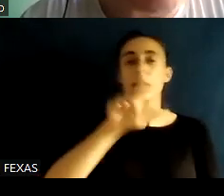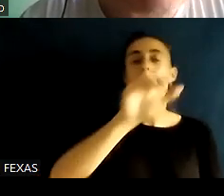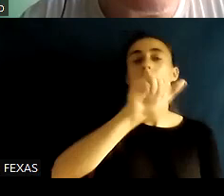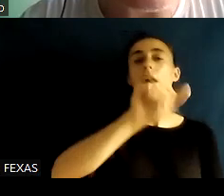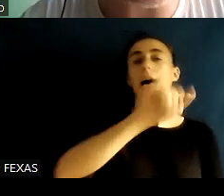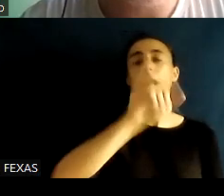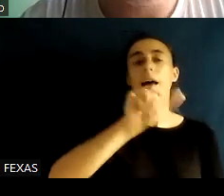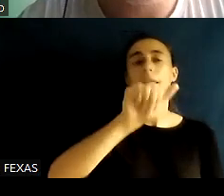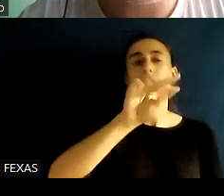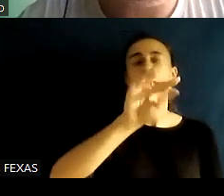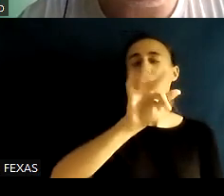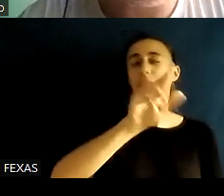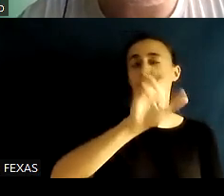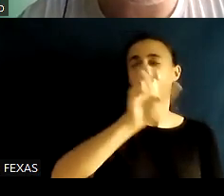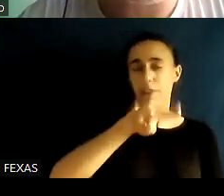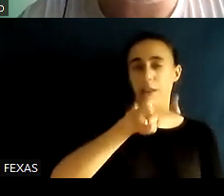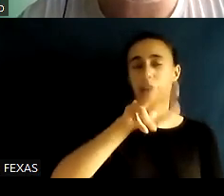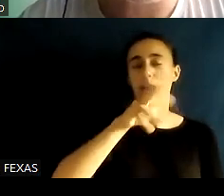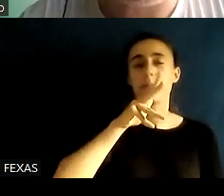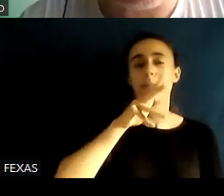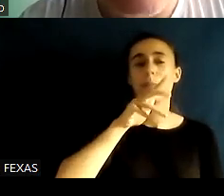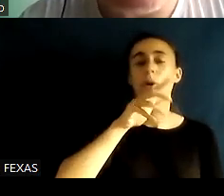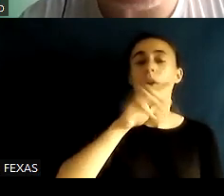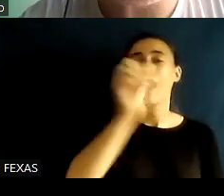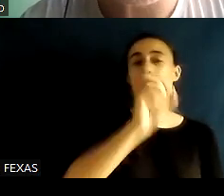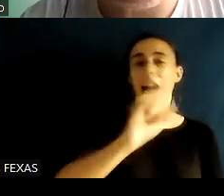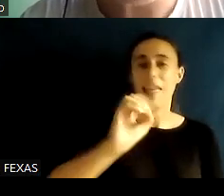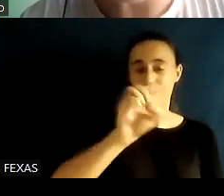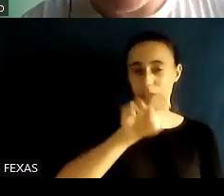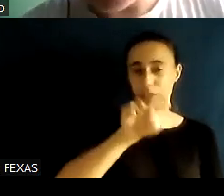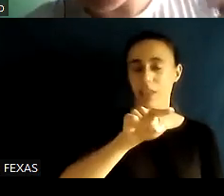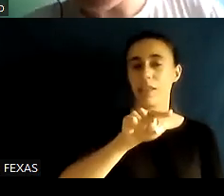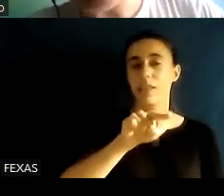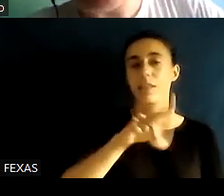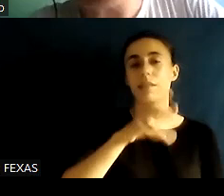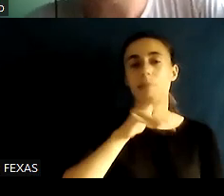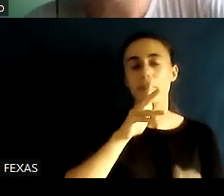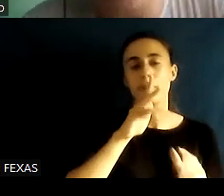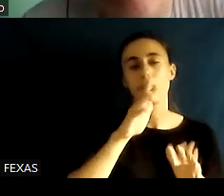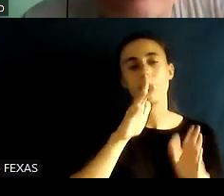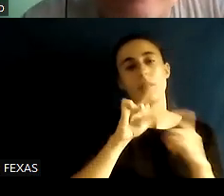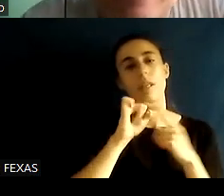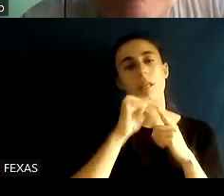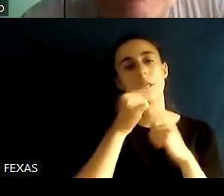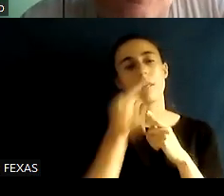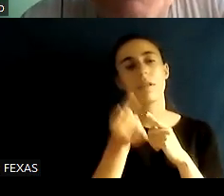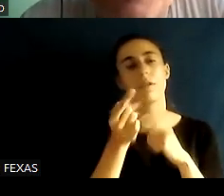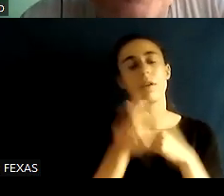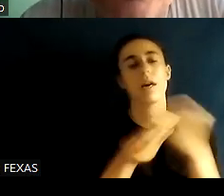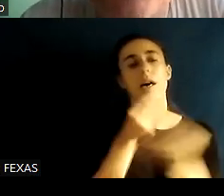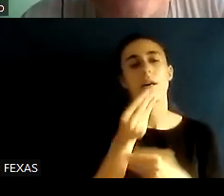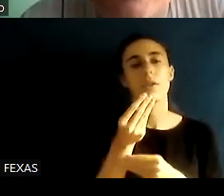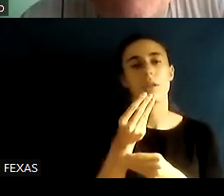El azafrán, pensar que se ha descrito su efecto, se ha utilizado en